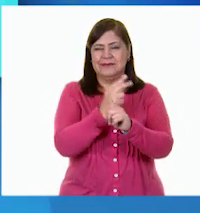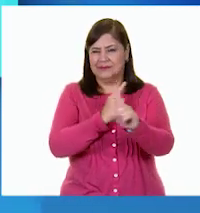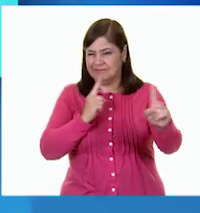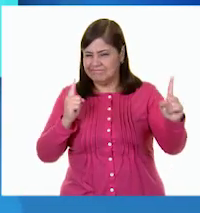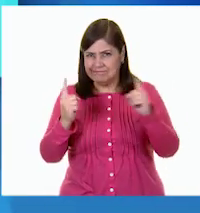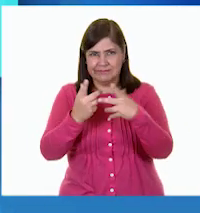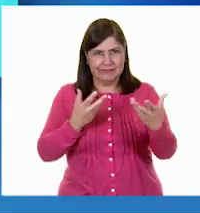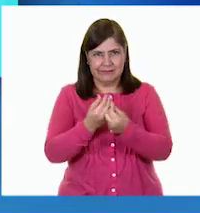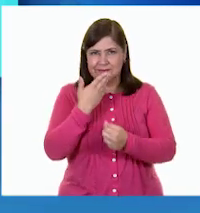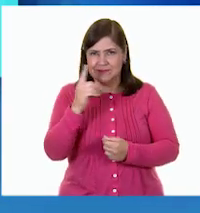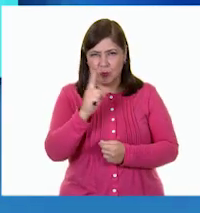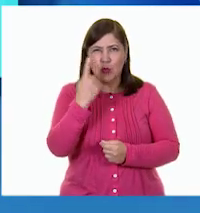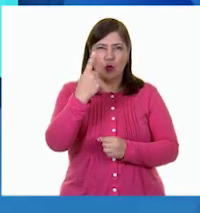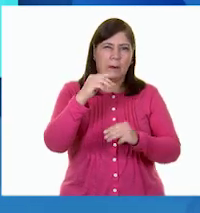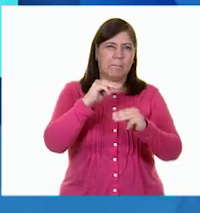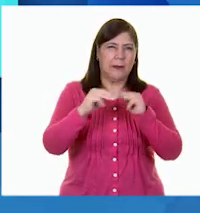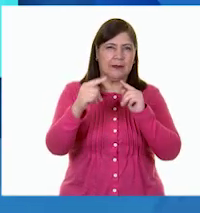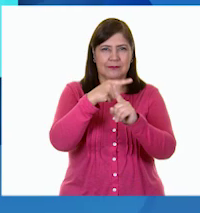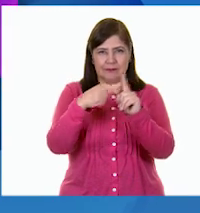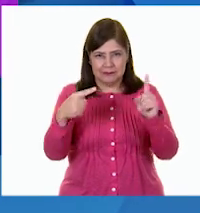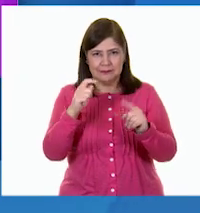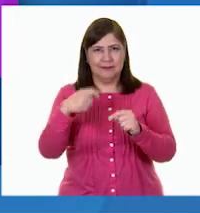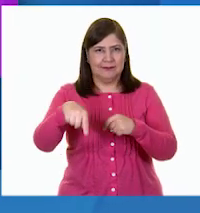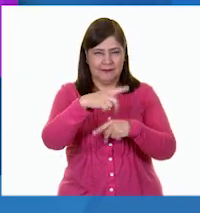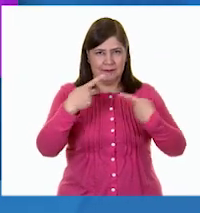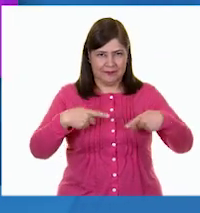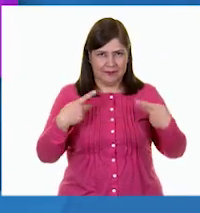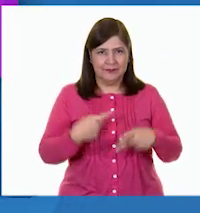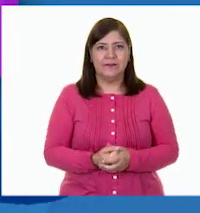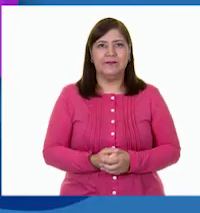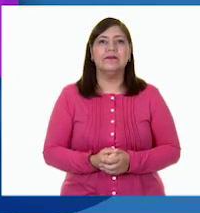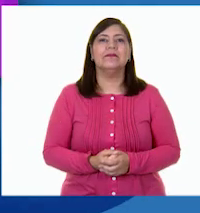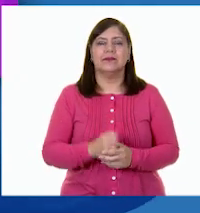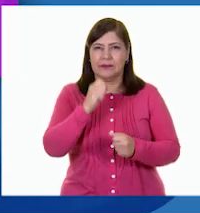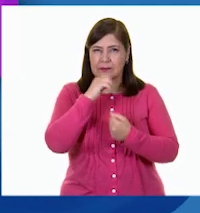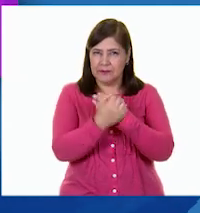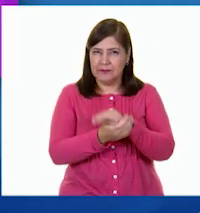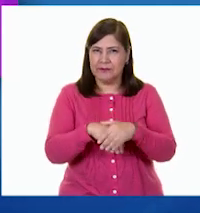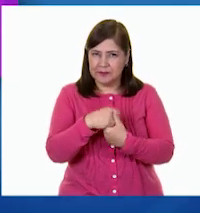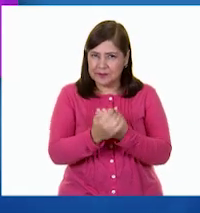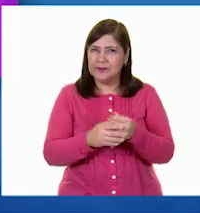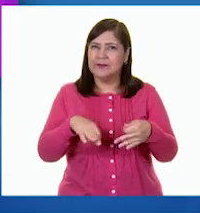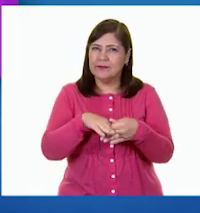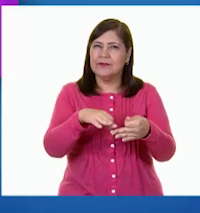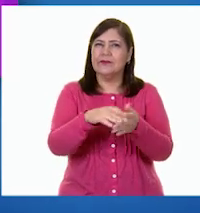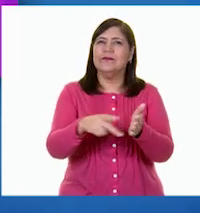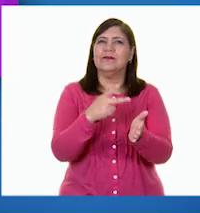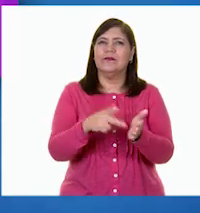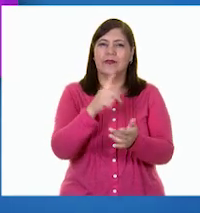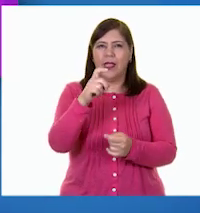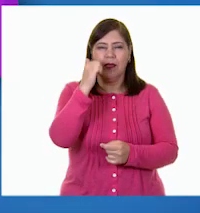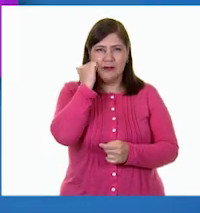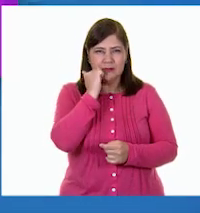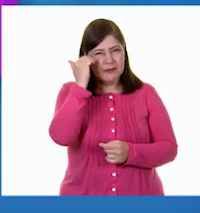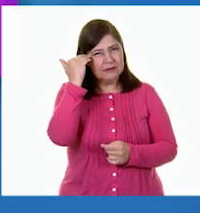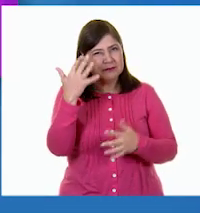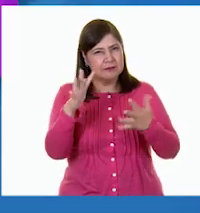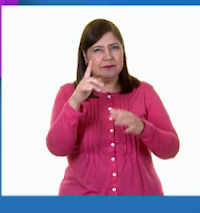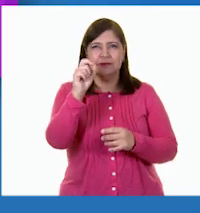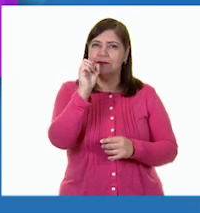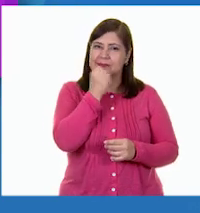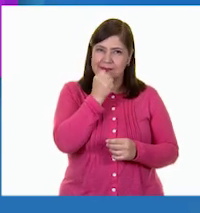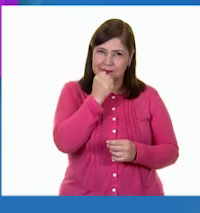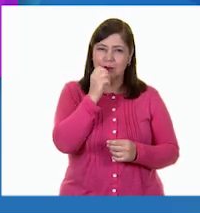una distancia mínima de 1.5 metros entre tú y los demás. Lávate las manos muy seguido con agua y jabón por lo menos